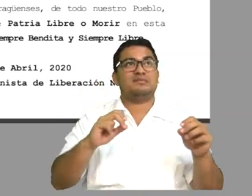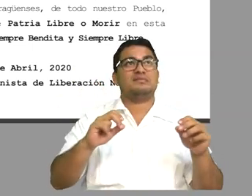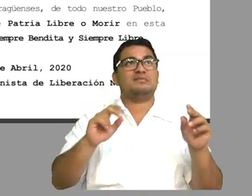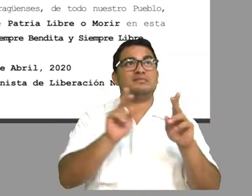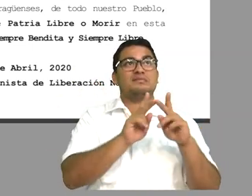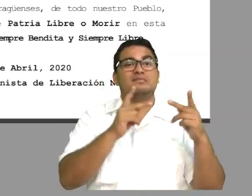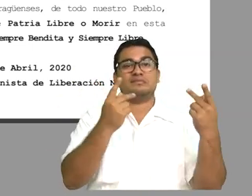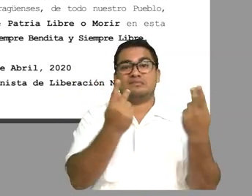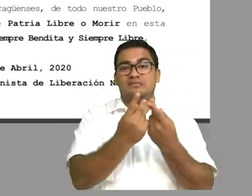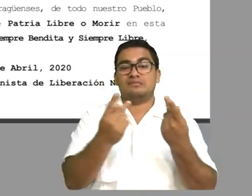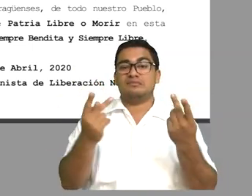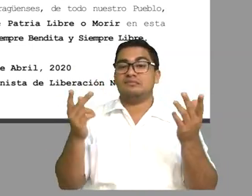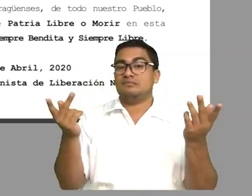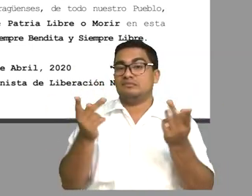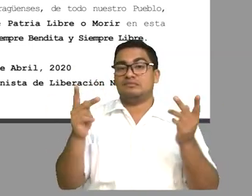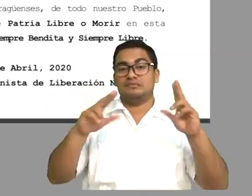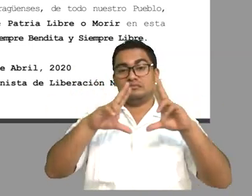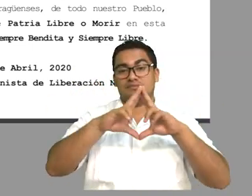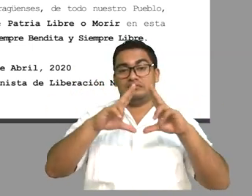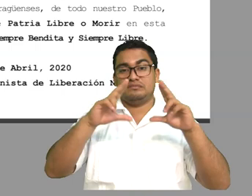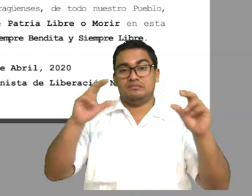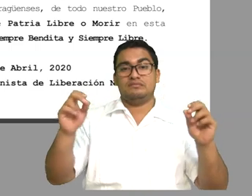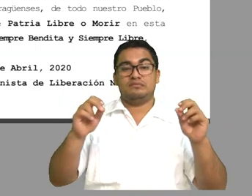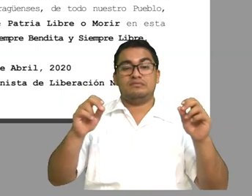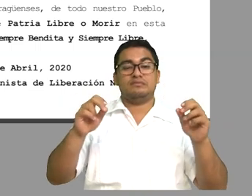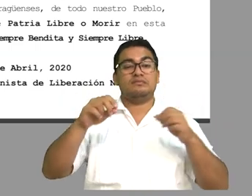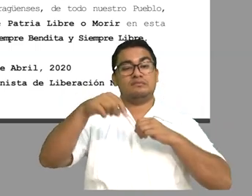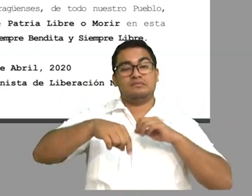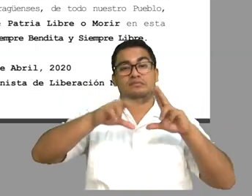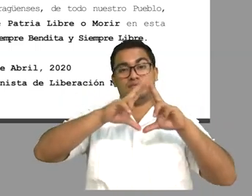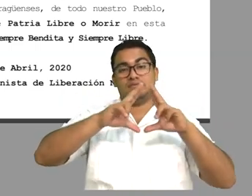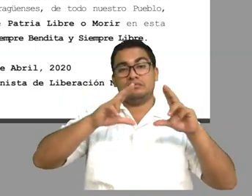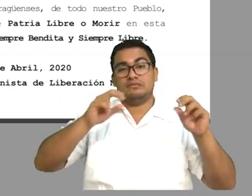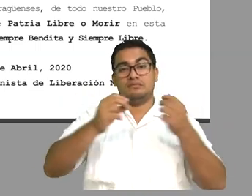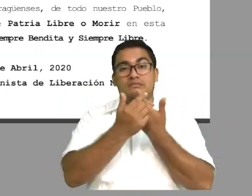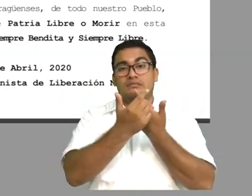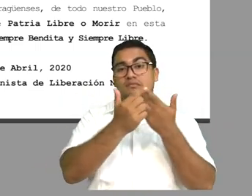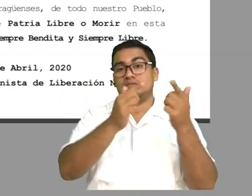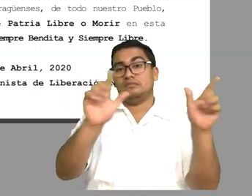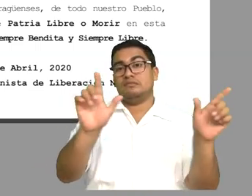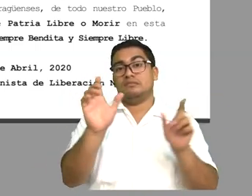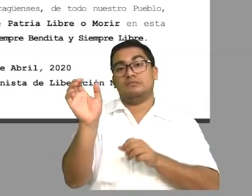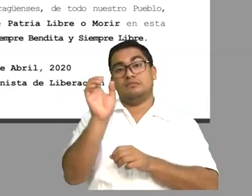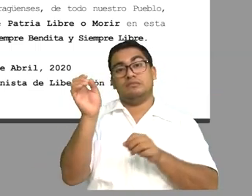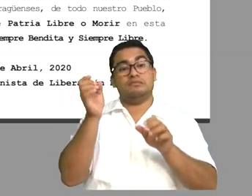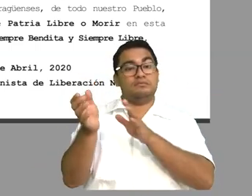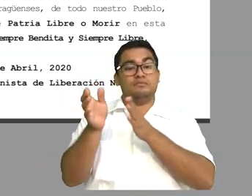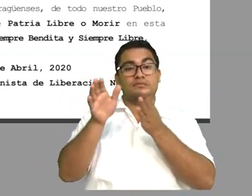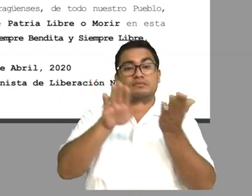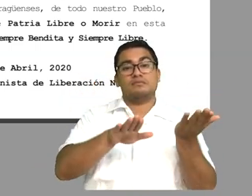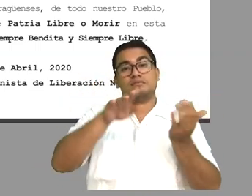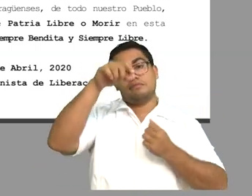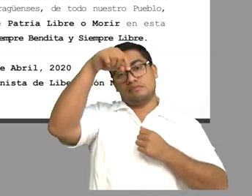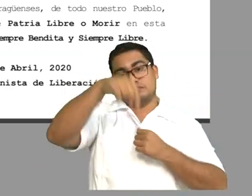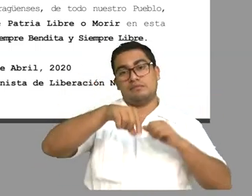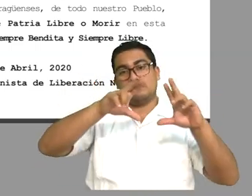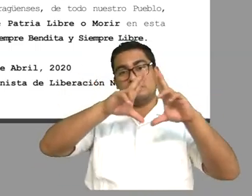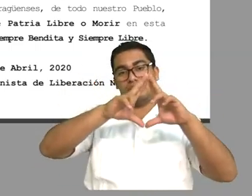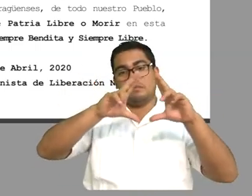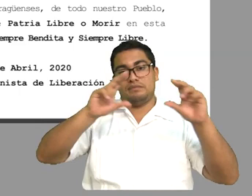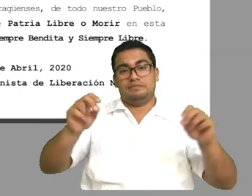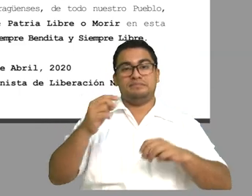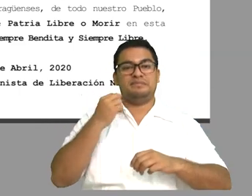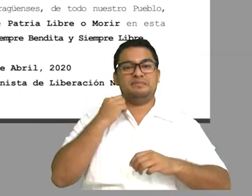pueblo, que somos de patria libre o morir, en esta Nicaragua